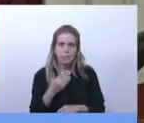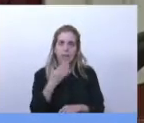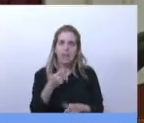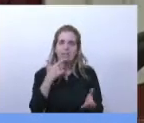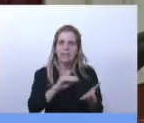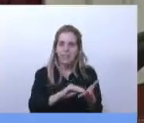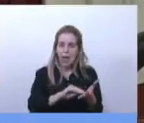corresponde